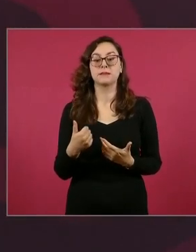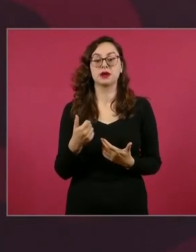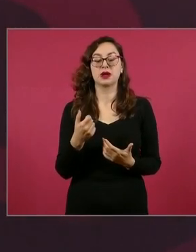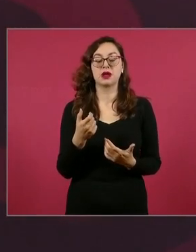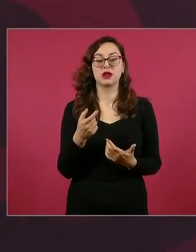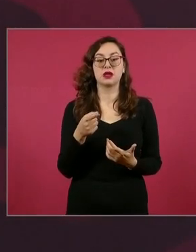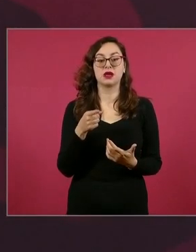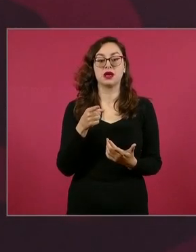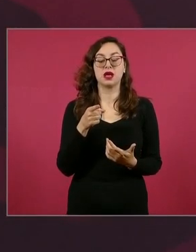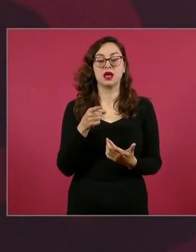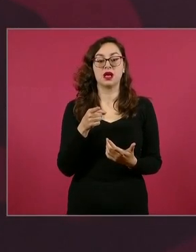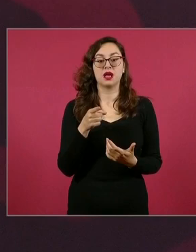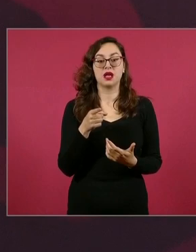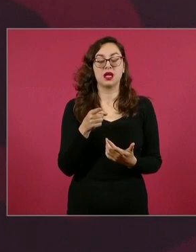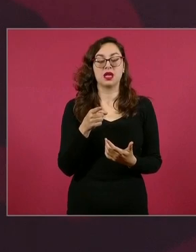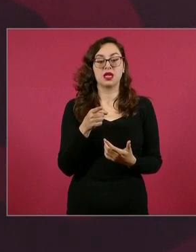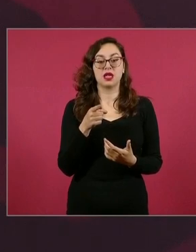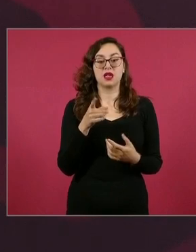fundación